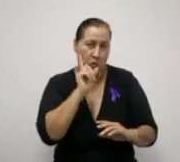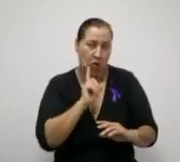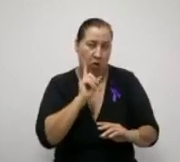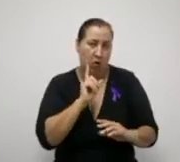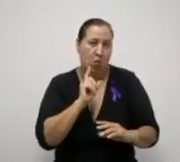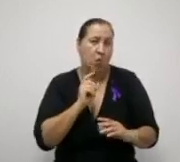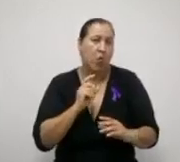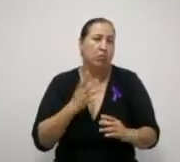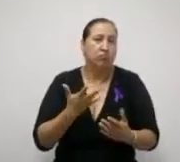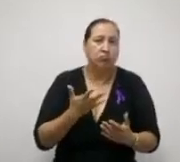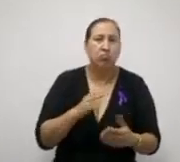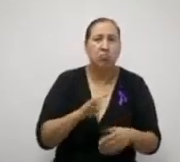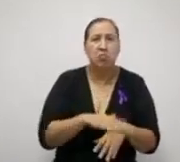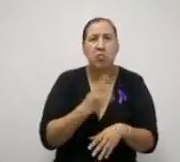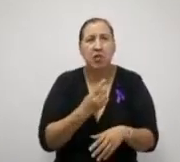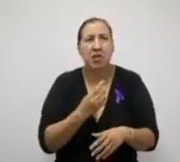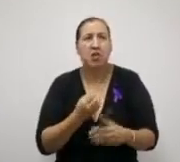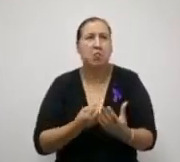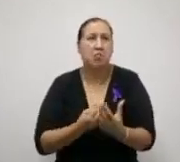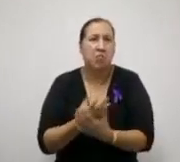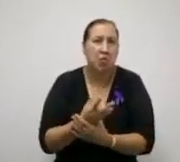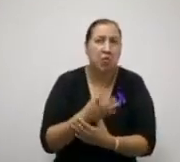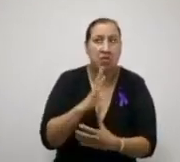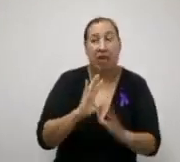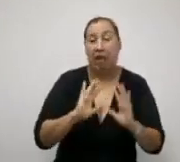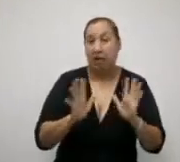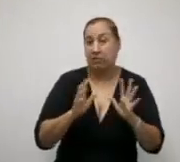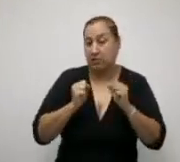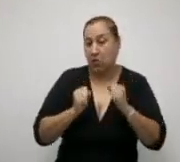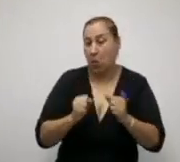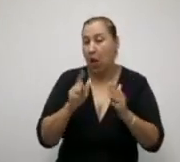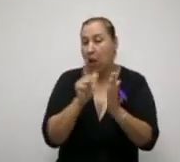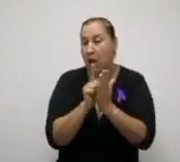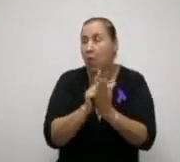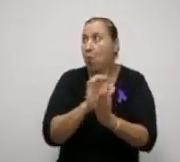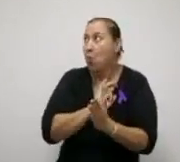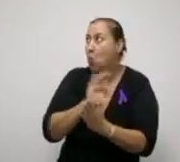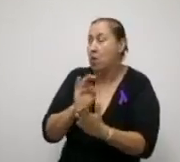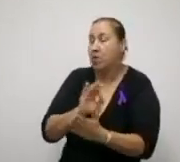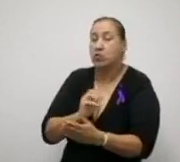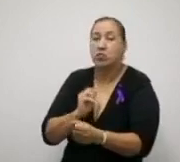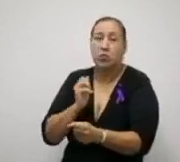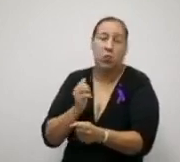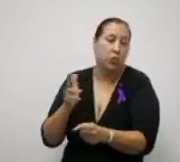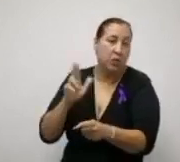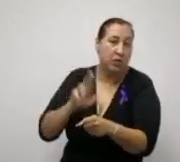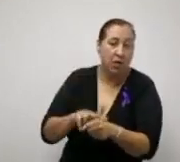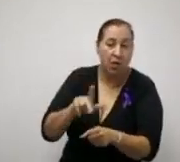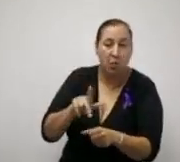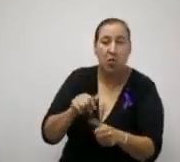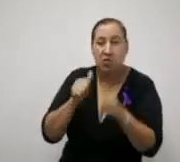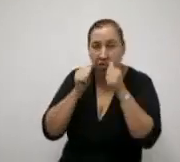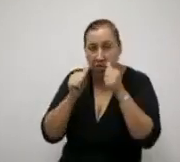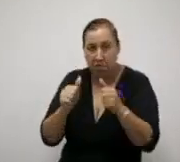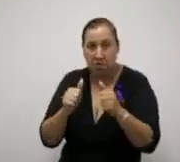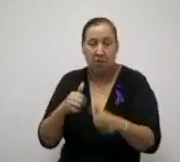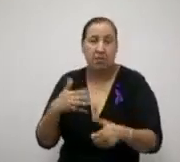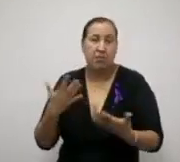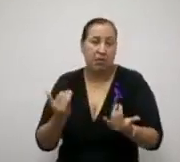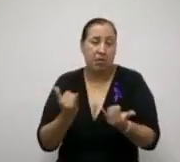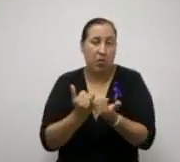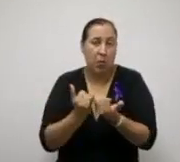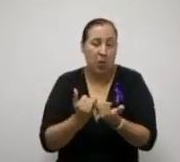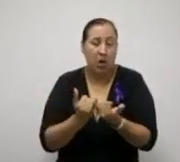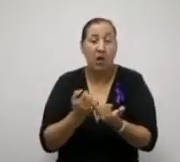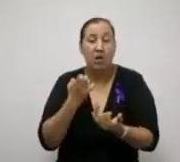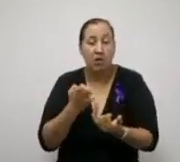aborto inseguro y de esta manera contrarresta la injusticia social que ha implicado esta práctica. Todo esto es un conjunto de factores